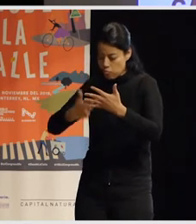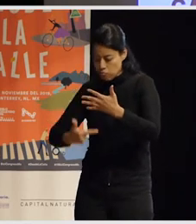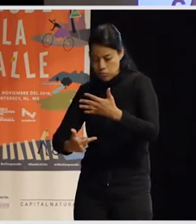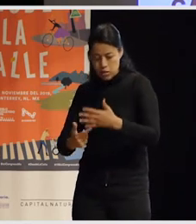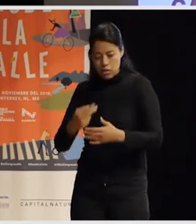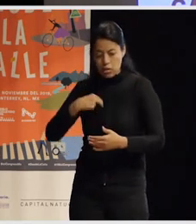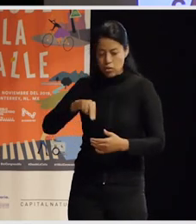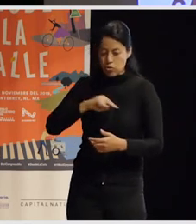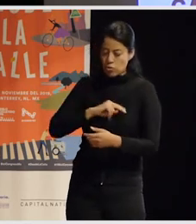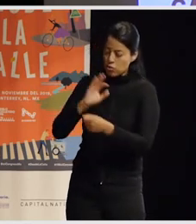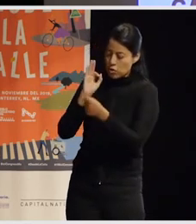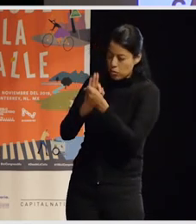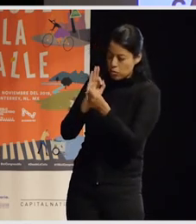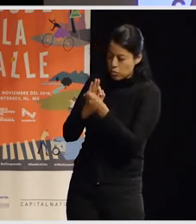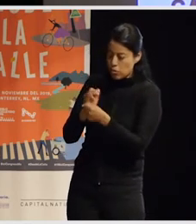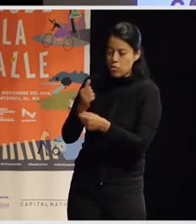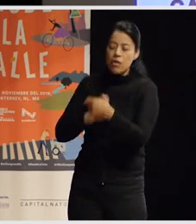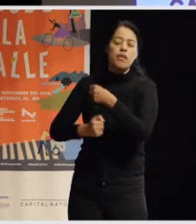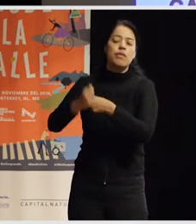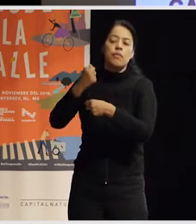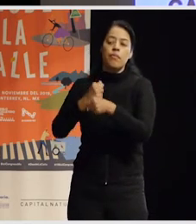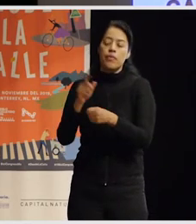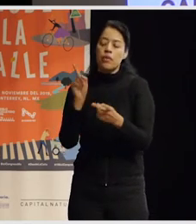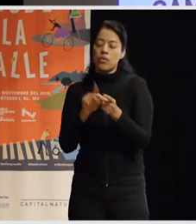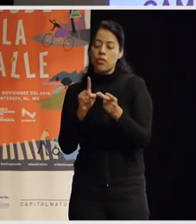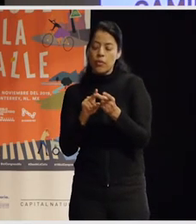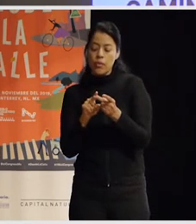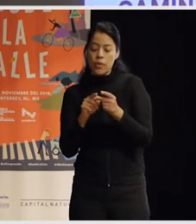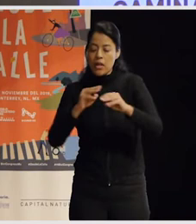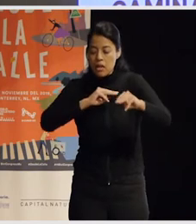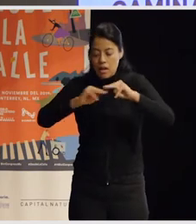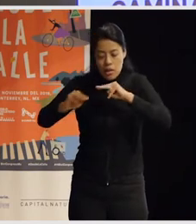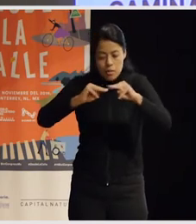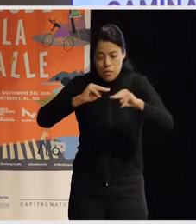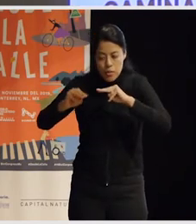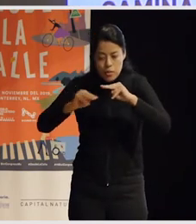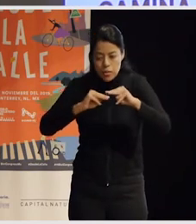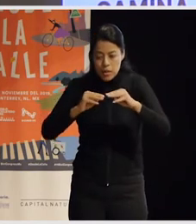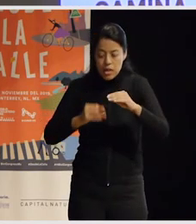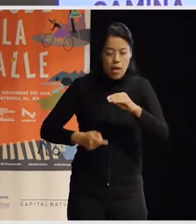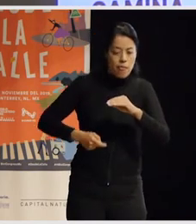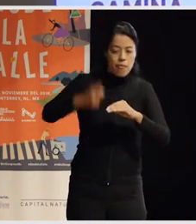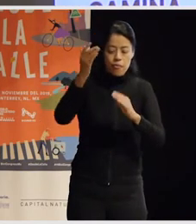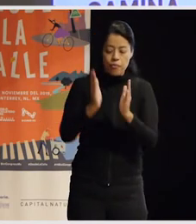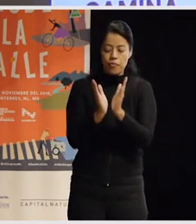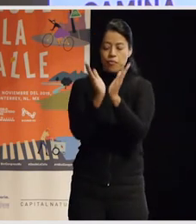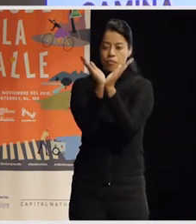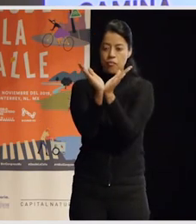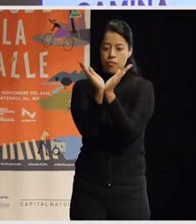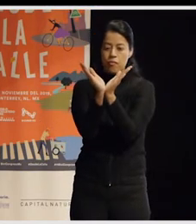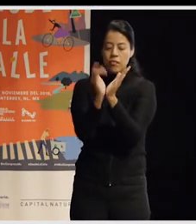lo que hemos defendido desde hace mucho tiempo donde la jerarquía de la movilidad la pirámide invertida de la movilidad